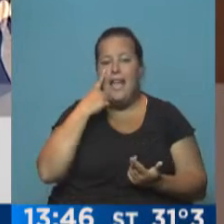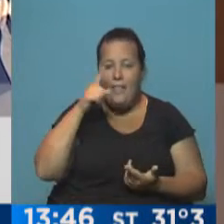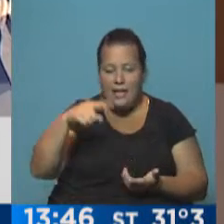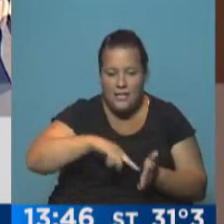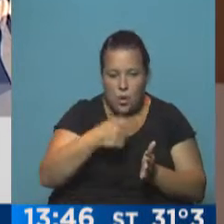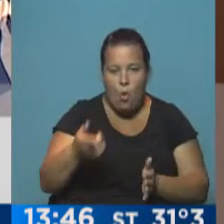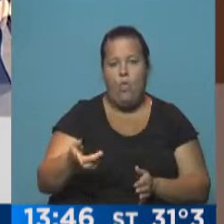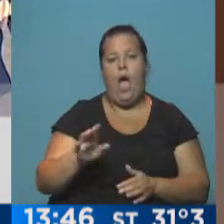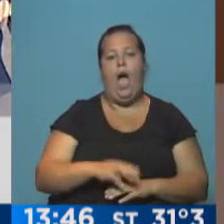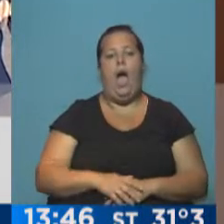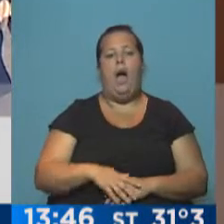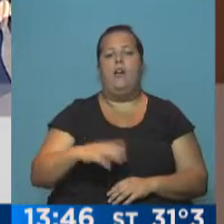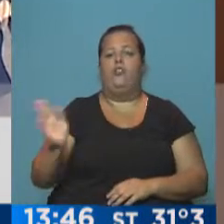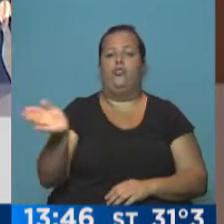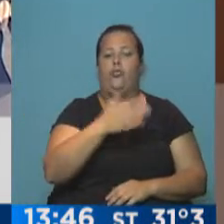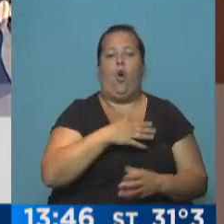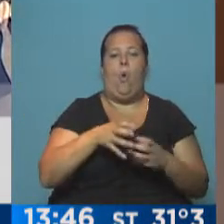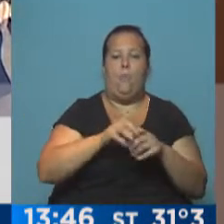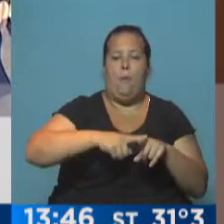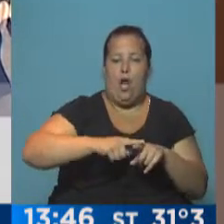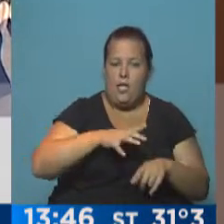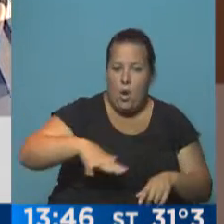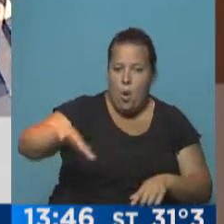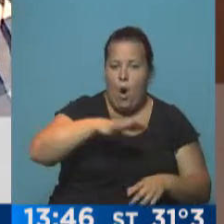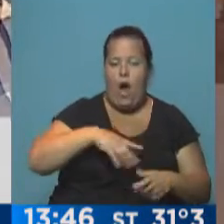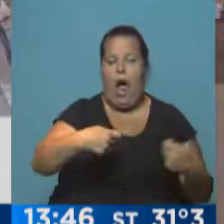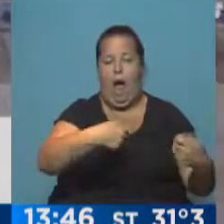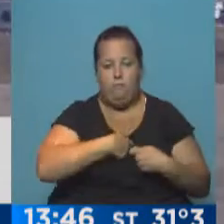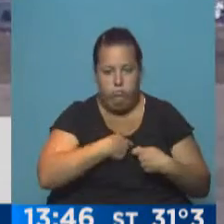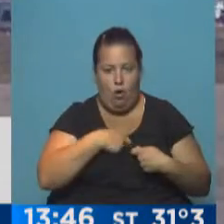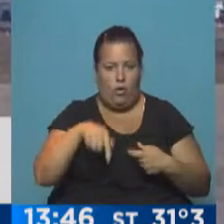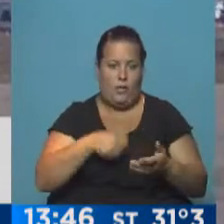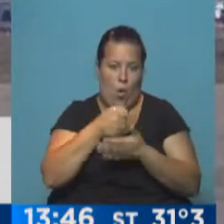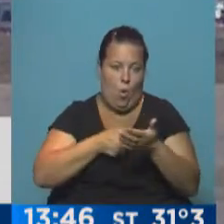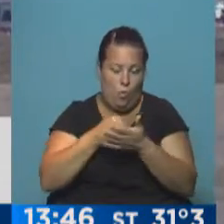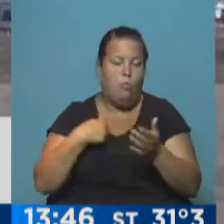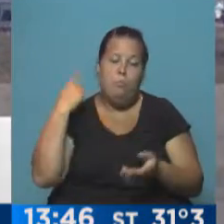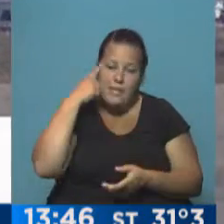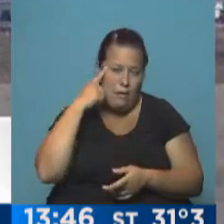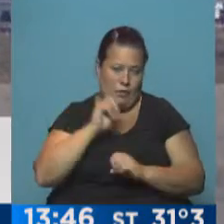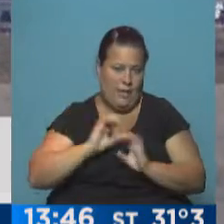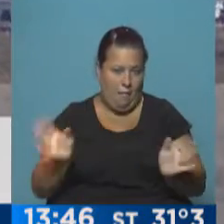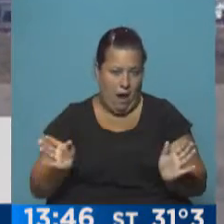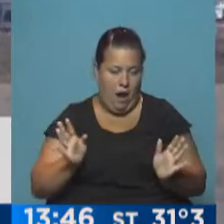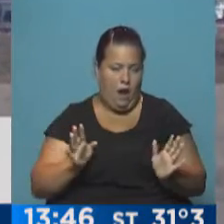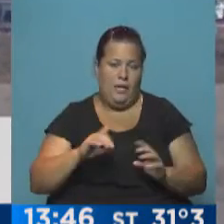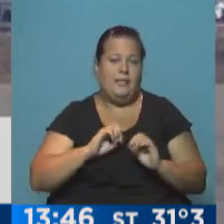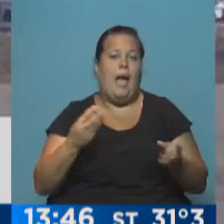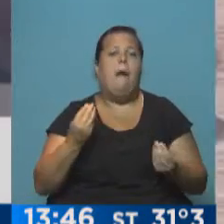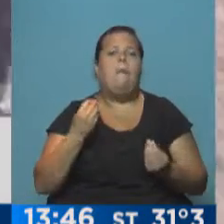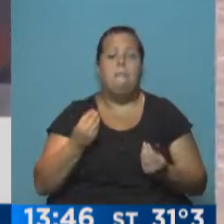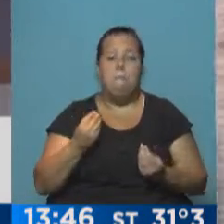ciudad, por toda la clase política de la región que nos está acompañando en esta pelea, porque creemos que es injusta. Injusta para